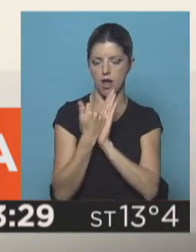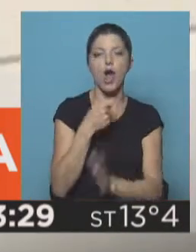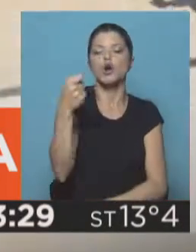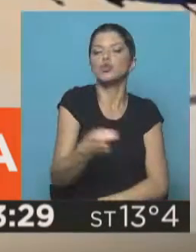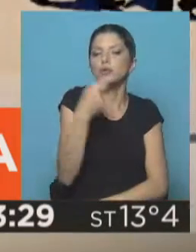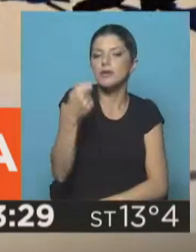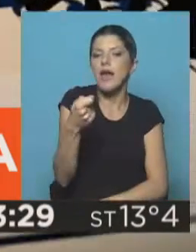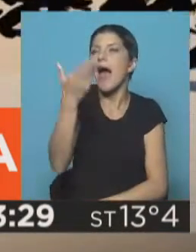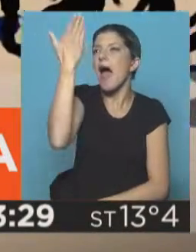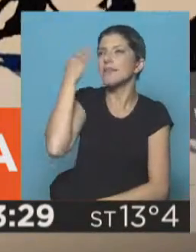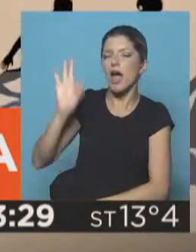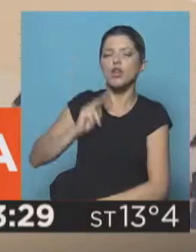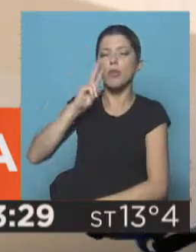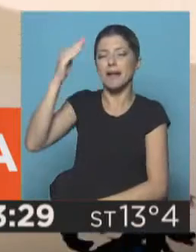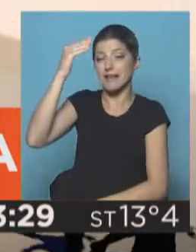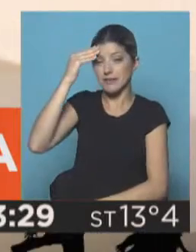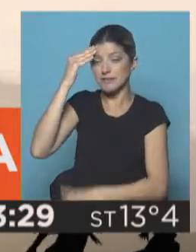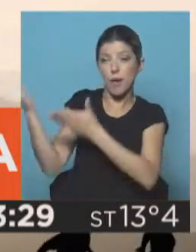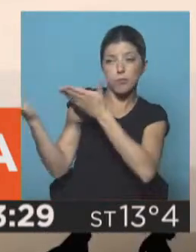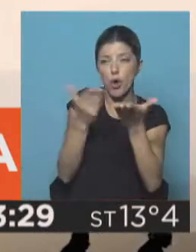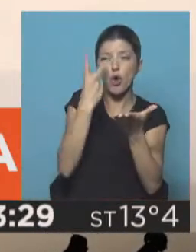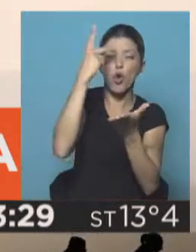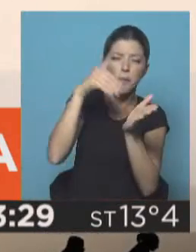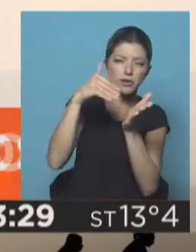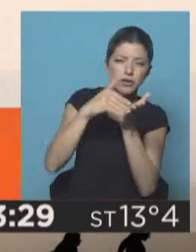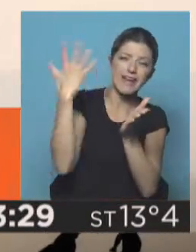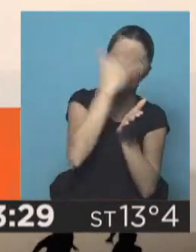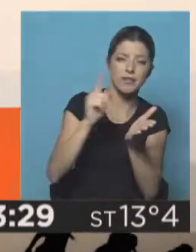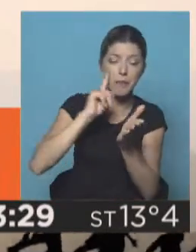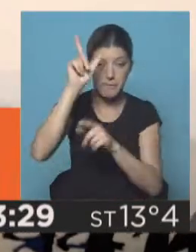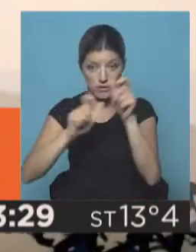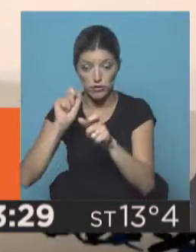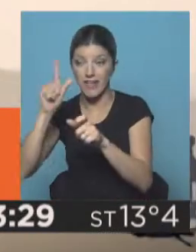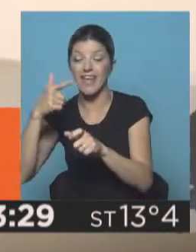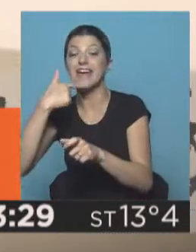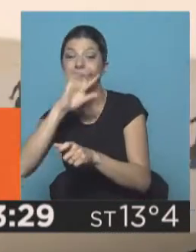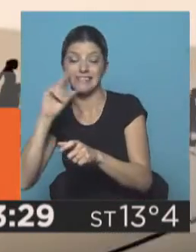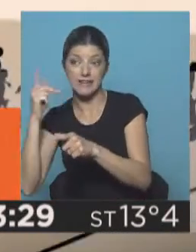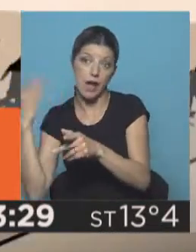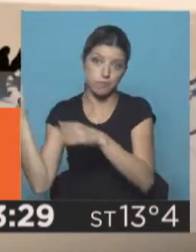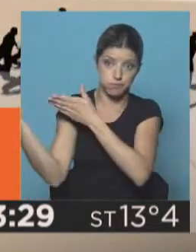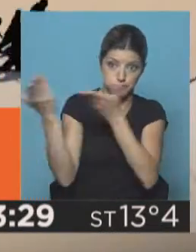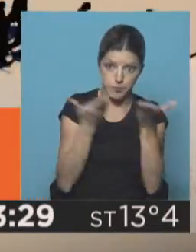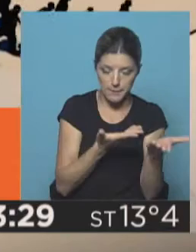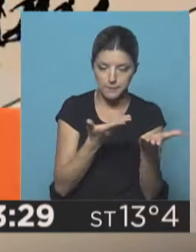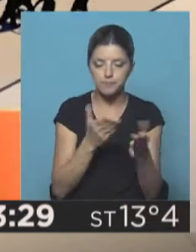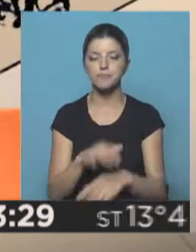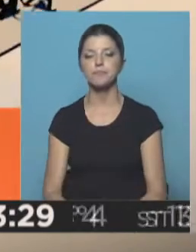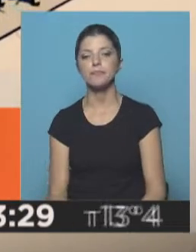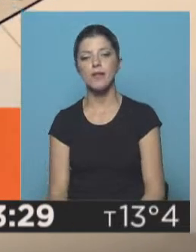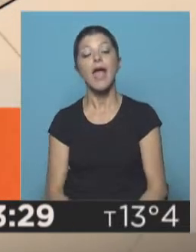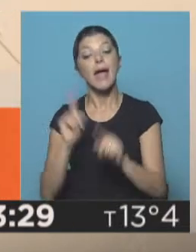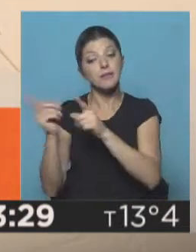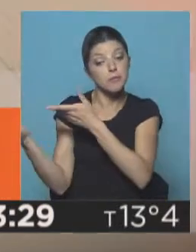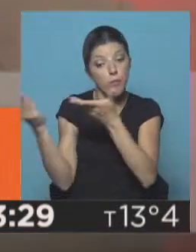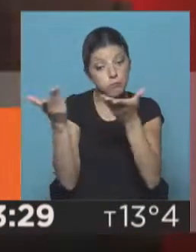acogía a finales de 2015 a poco más de 2,5 millones de refugiados sirios. El albergue de los desplazados por la guerra